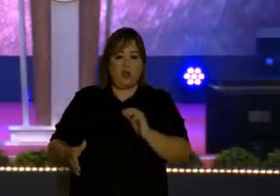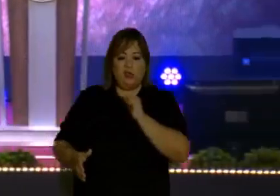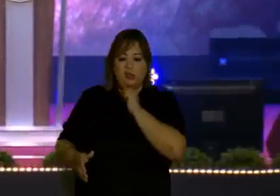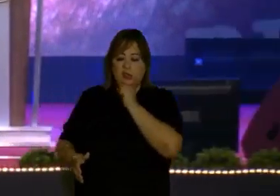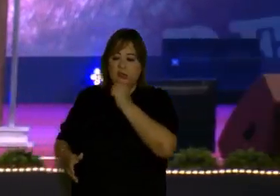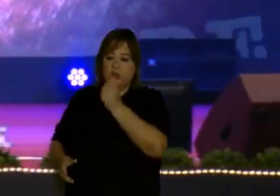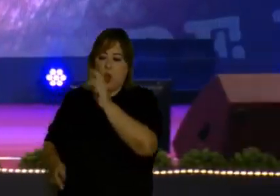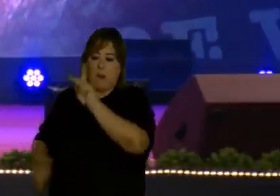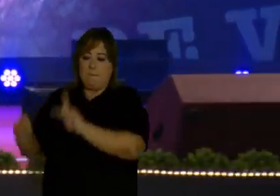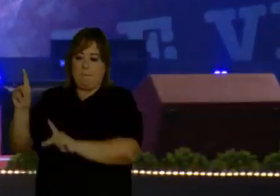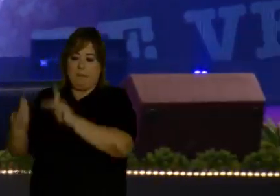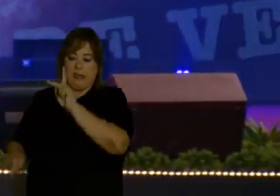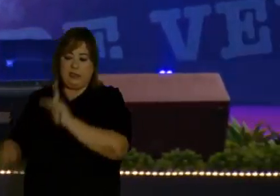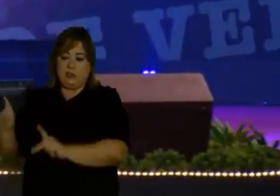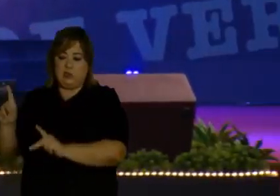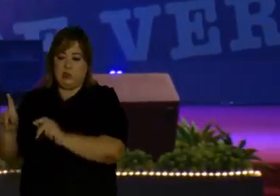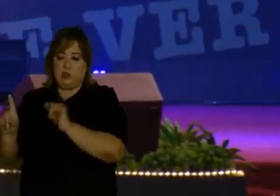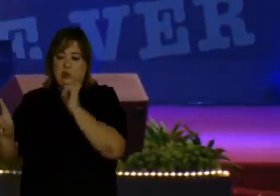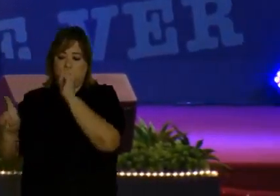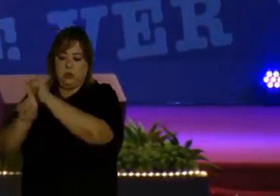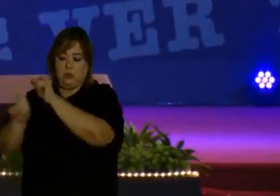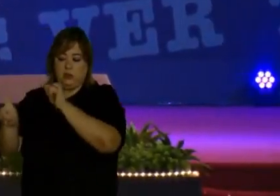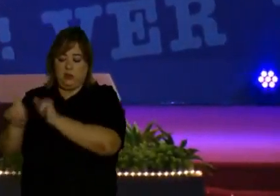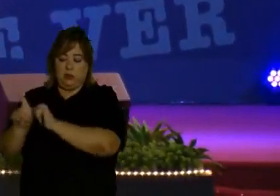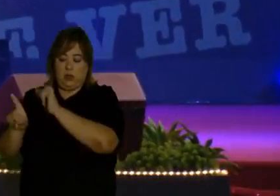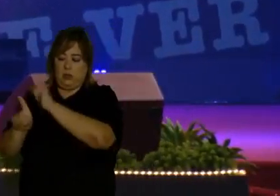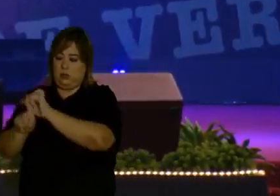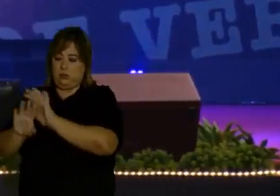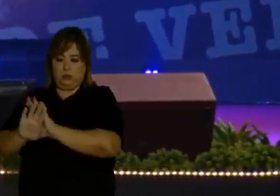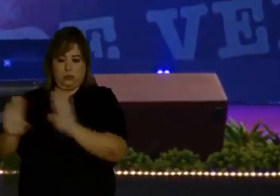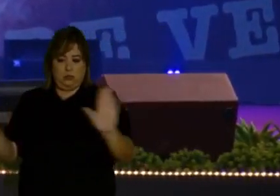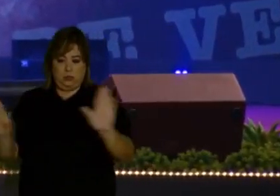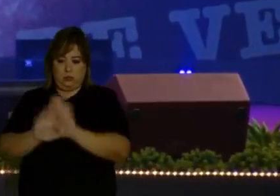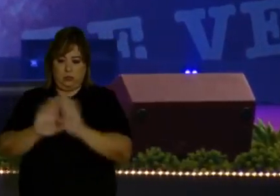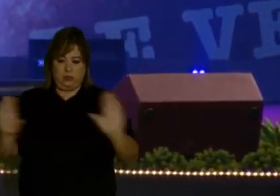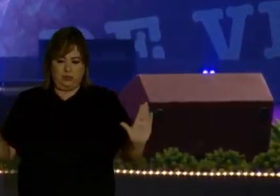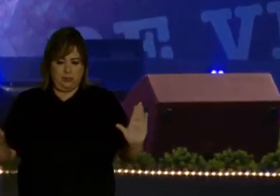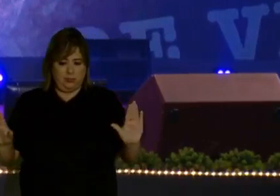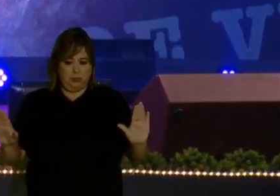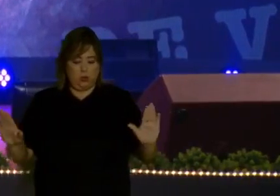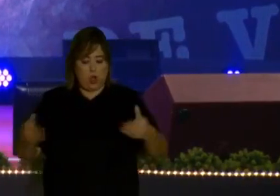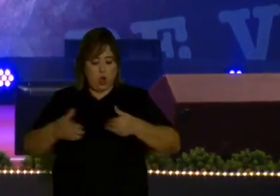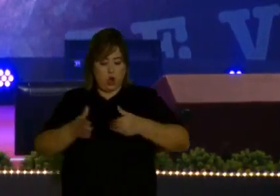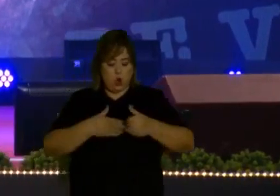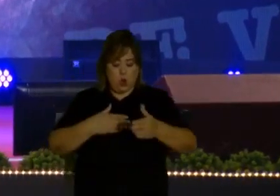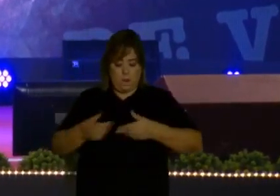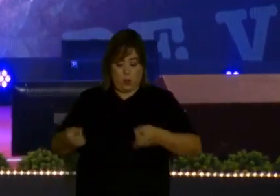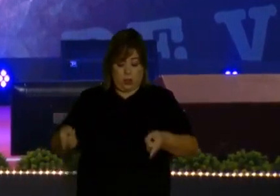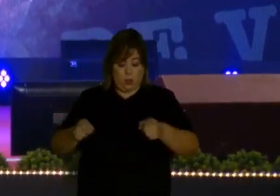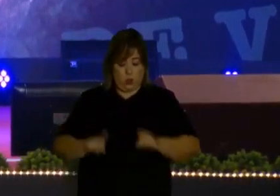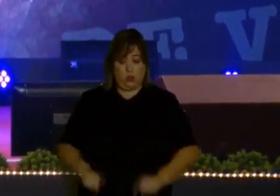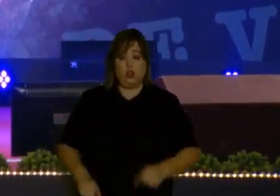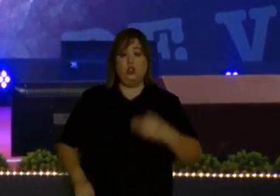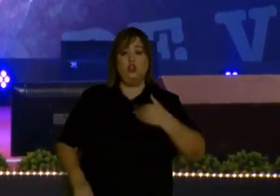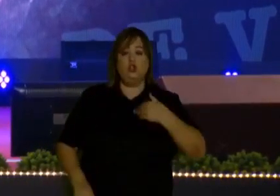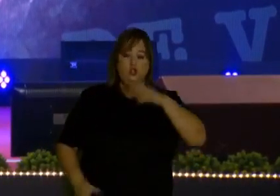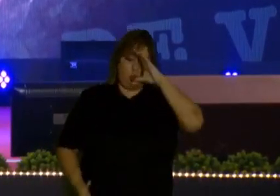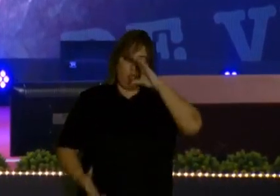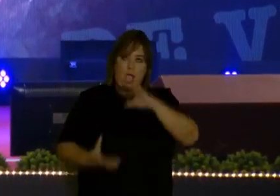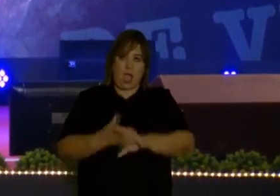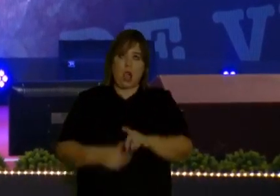decepcionan, no un día, continuamente. Y por eso yo voy a dejar de creer que Él es el Rey de Reyes, el Señor de Señores.